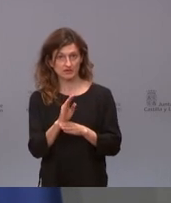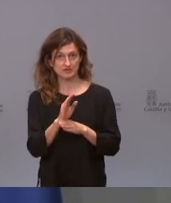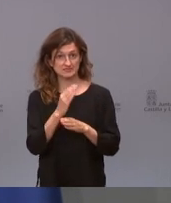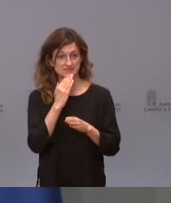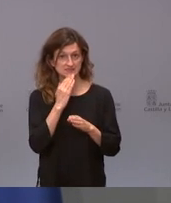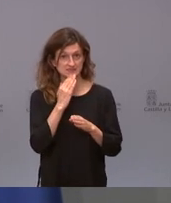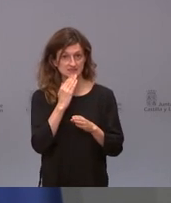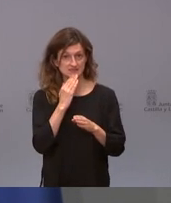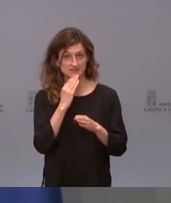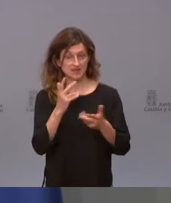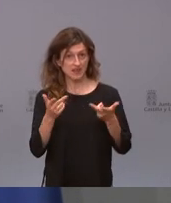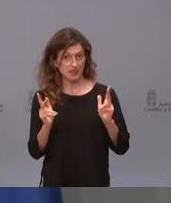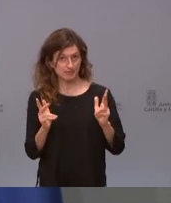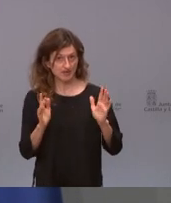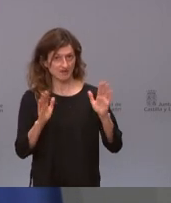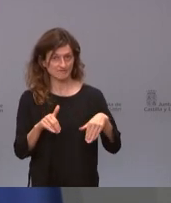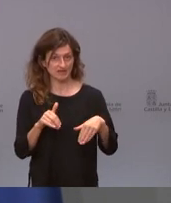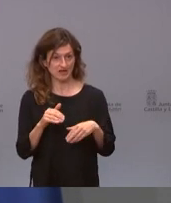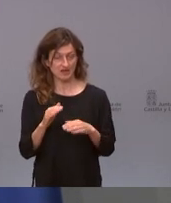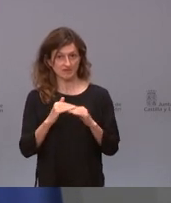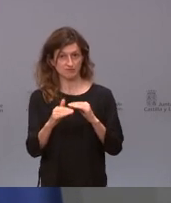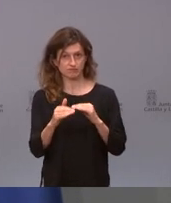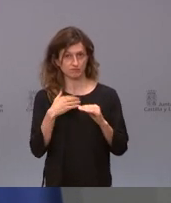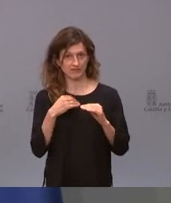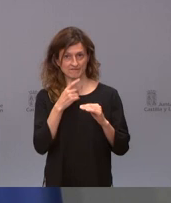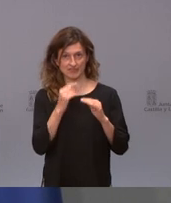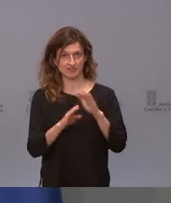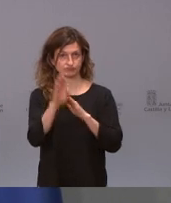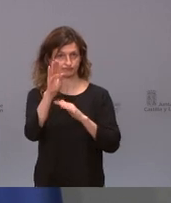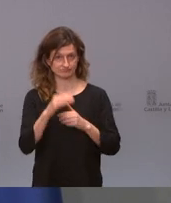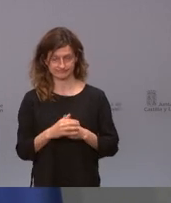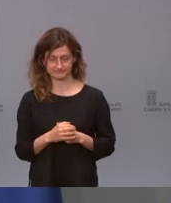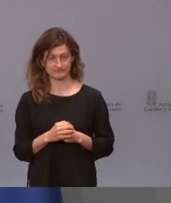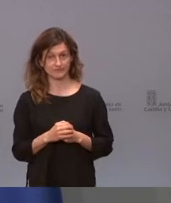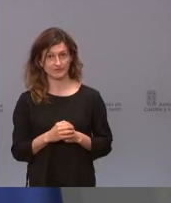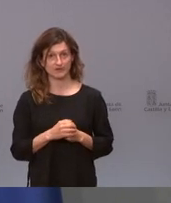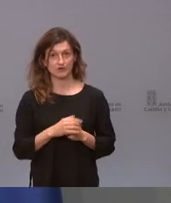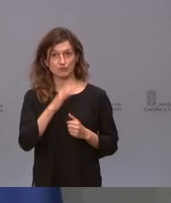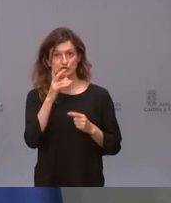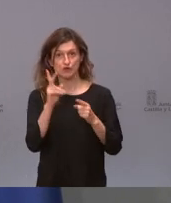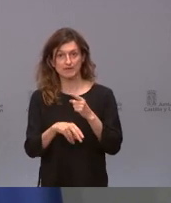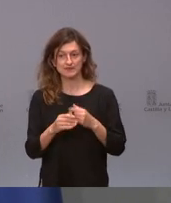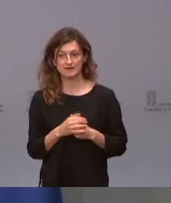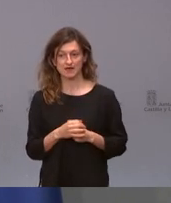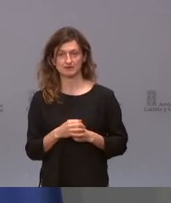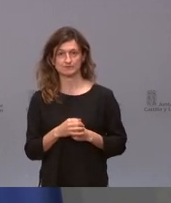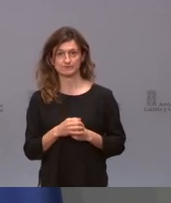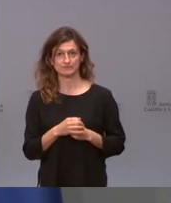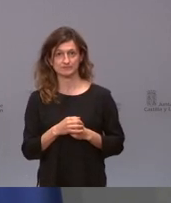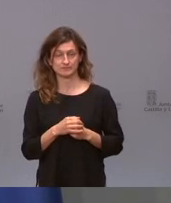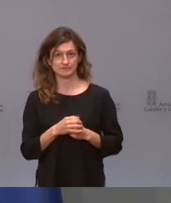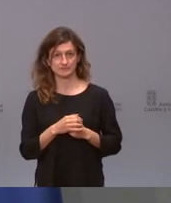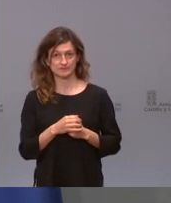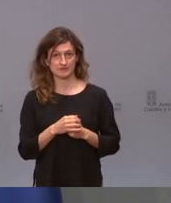levantamos la mano esta tendencia de estabilización no hubiera en estos momentos seguramente estaríamos hablando de cifras más